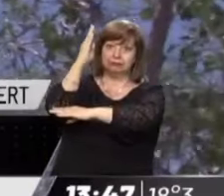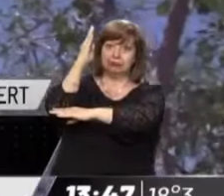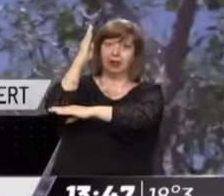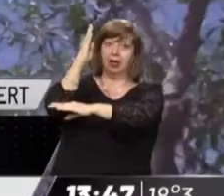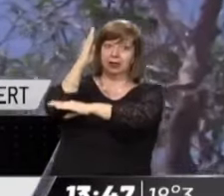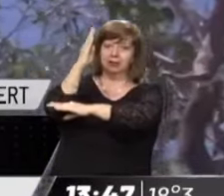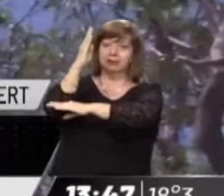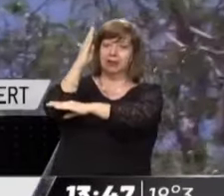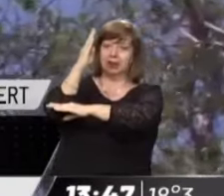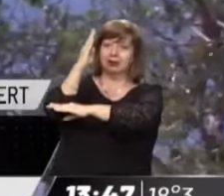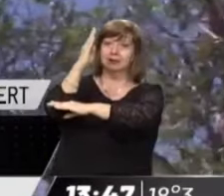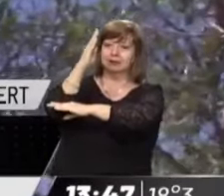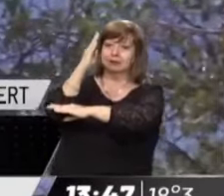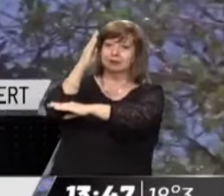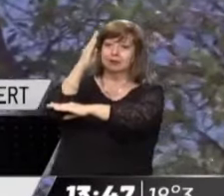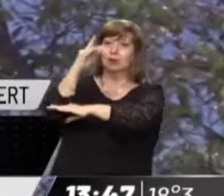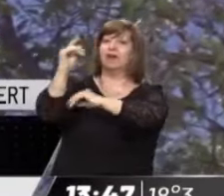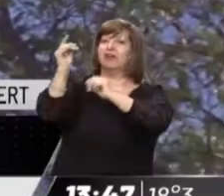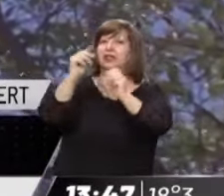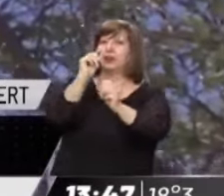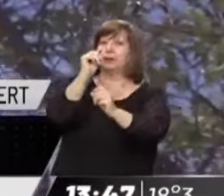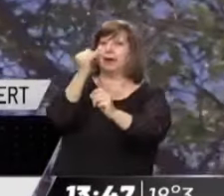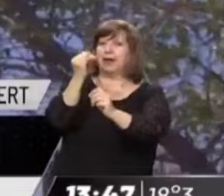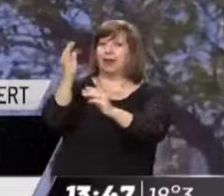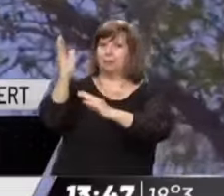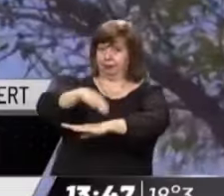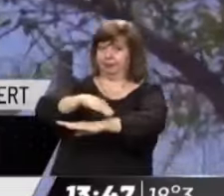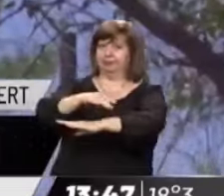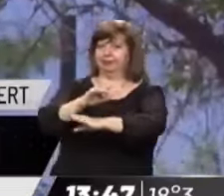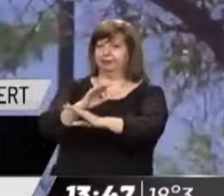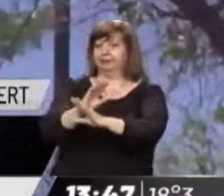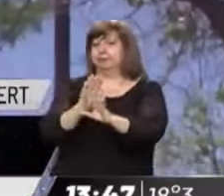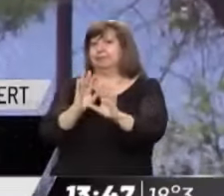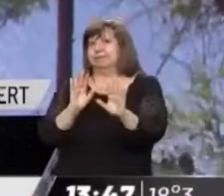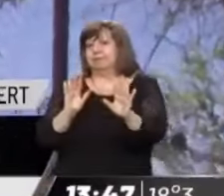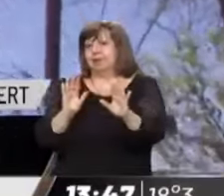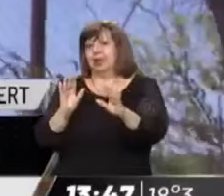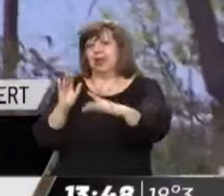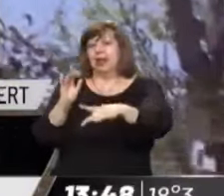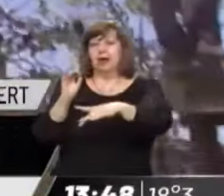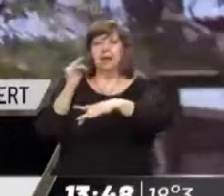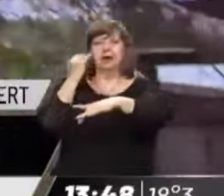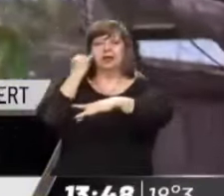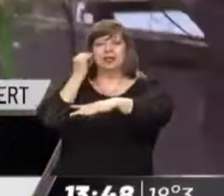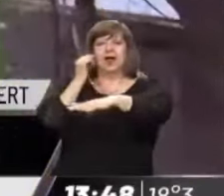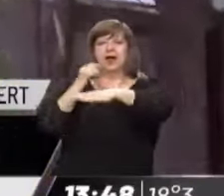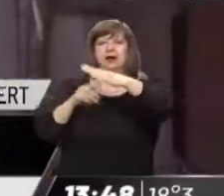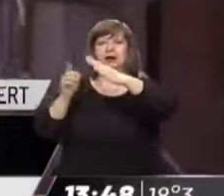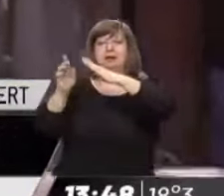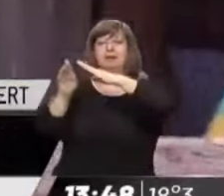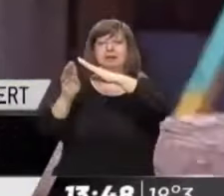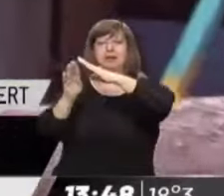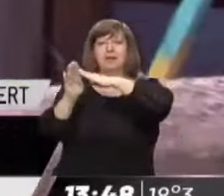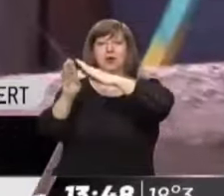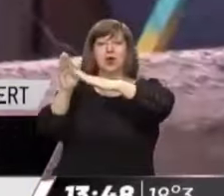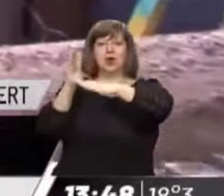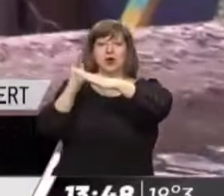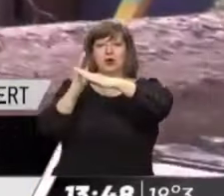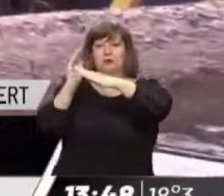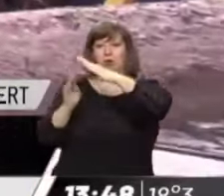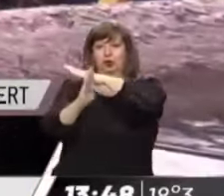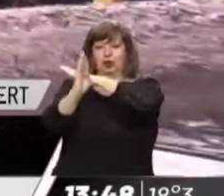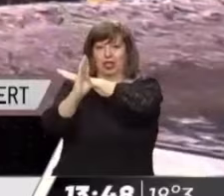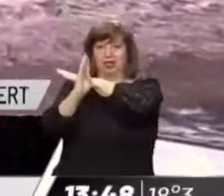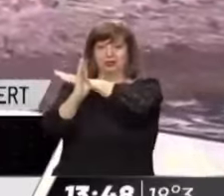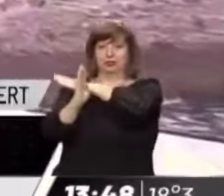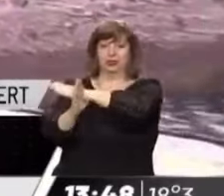exactamente tiene una inclinación importante que no sabemos qué puede llegar a pasar si el pino termina de ceder claro muy fuerte vemos